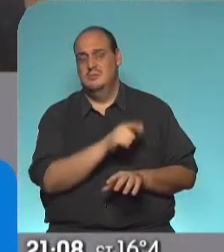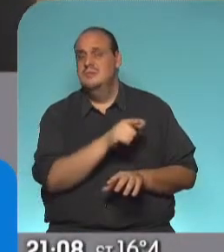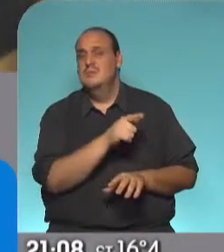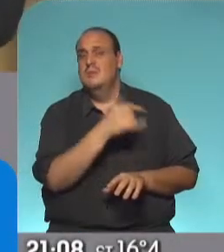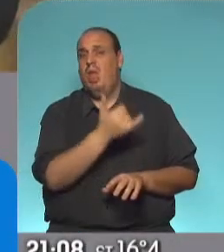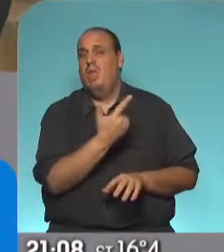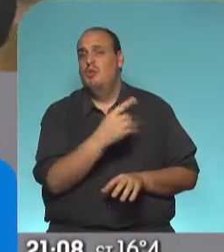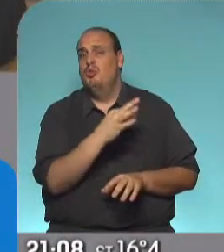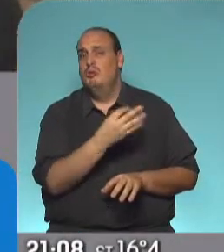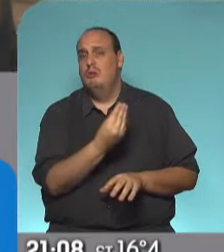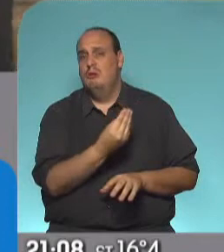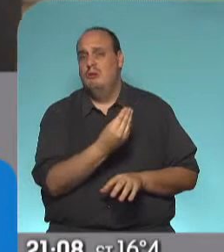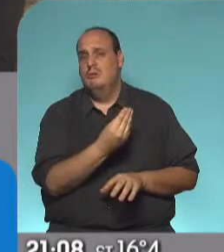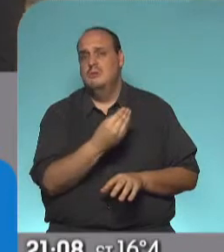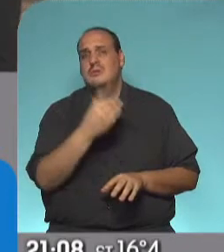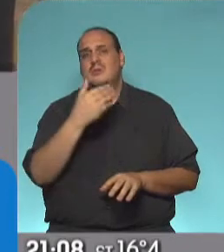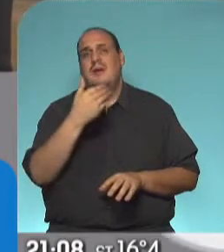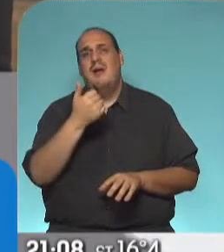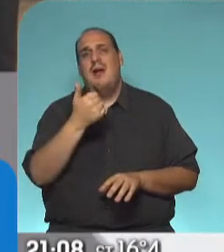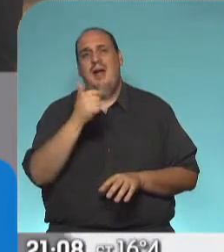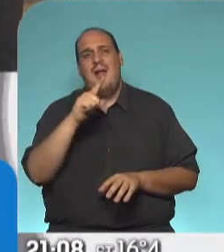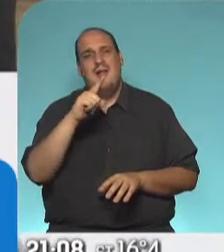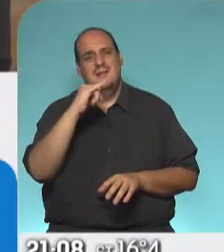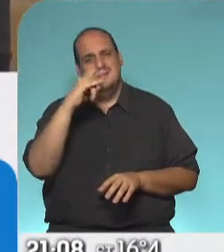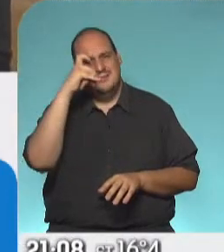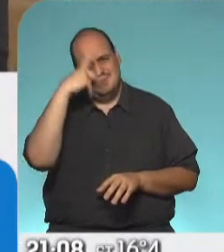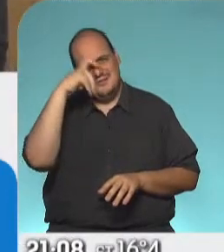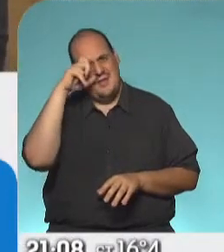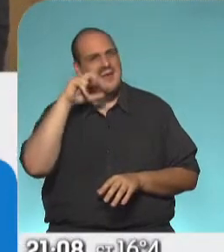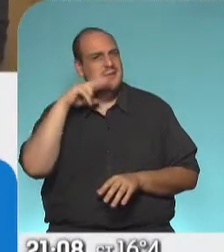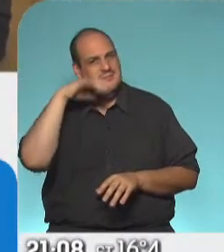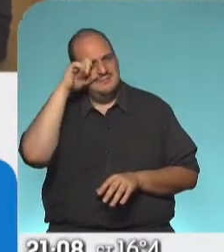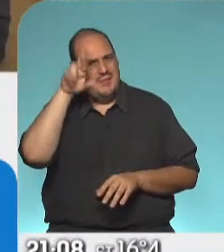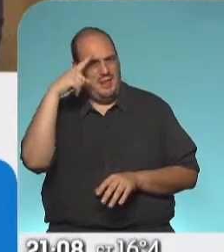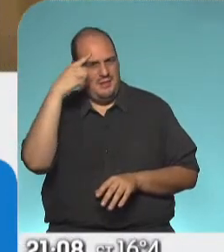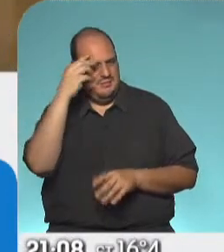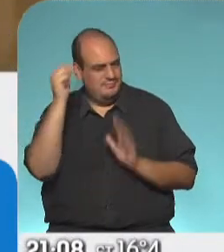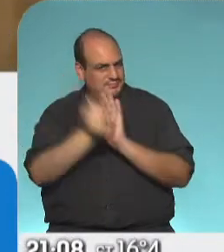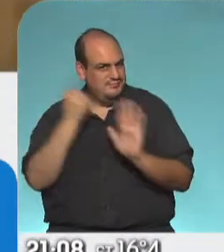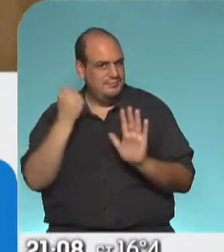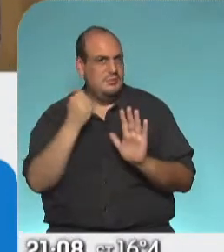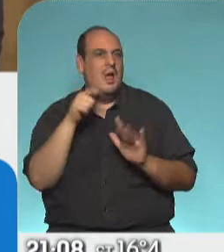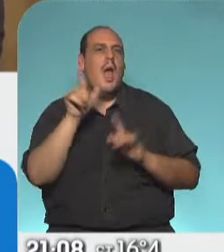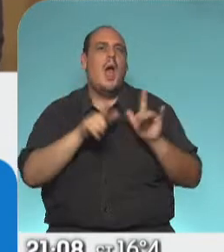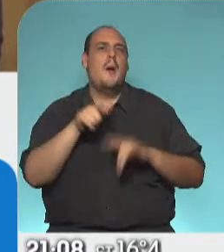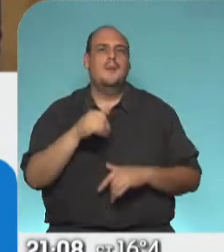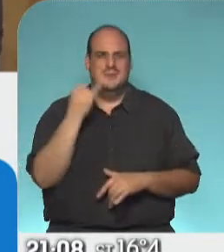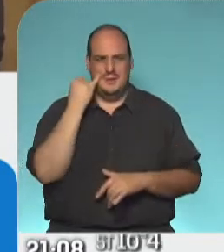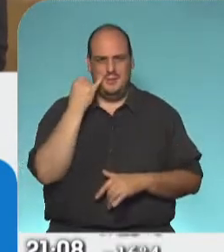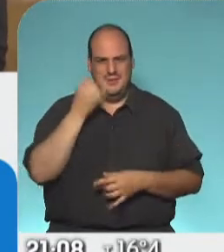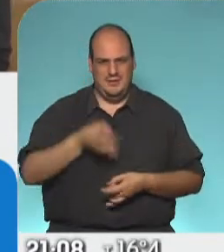era Alzheimer, pero su salud era buena, de vez en cuando una infección urinaria y por eso por ahí